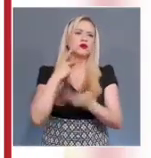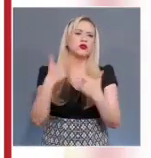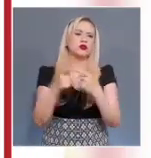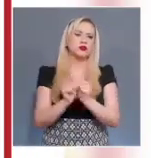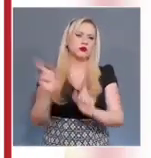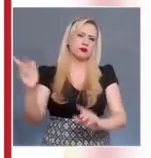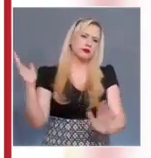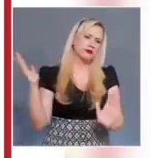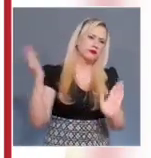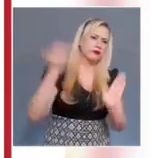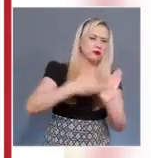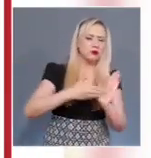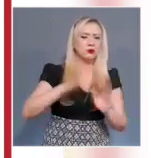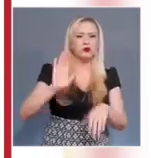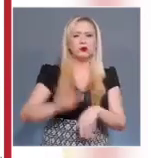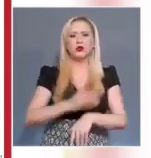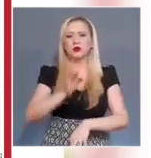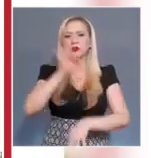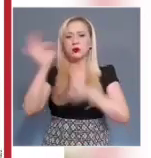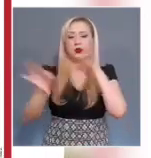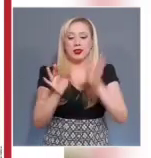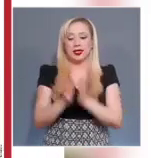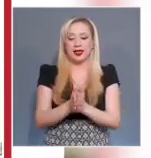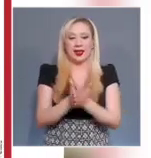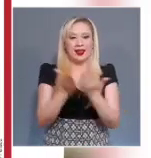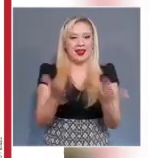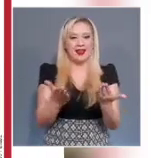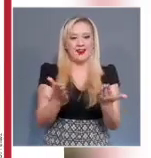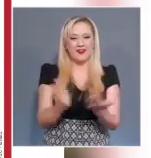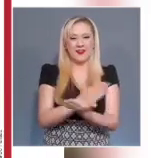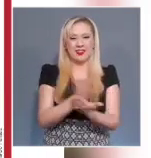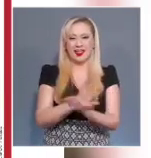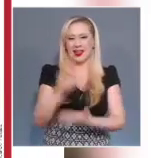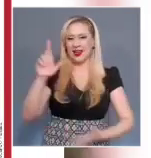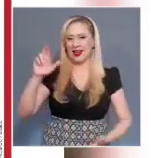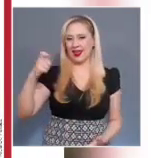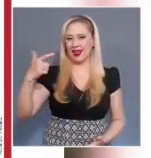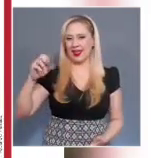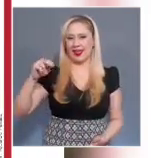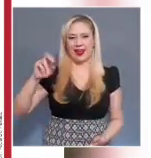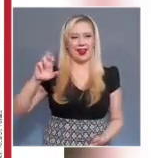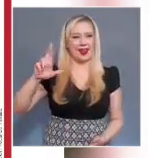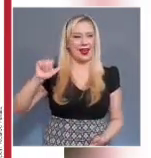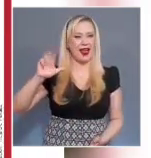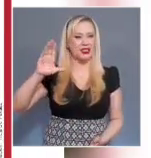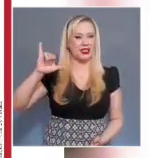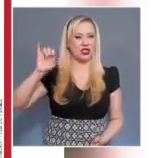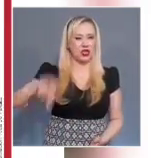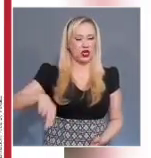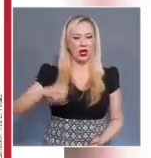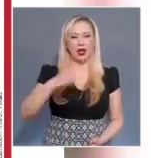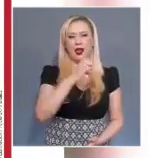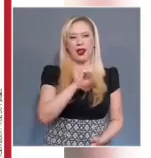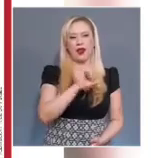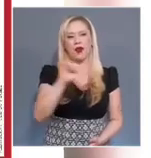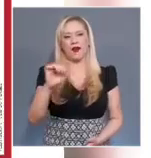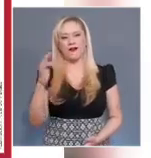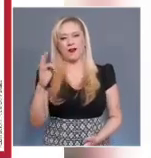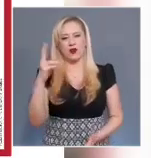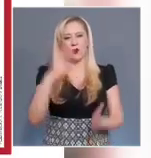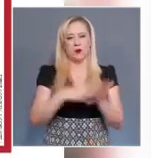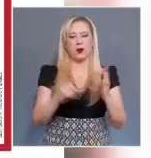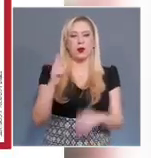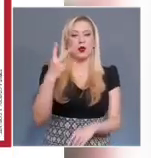por la publicación en la revista Regeneración de enero y febrero de 2022 de artículos donde se confirmó la existencia de promoción